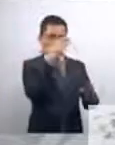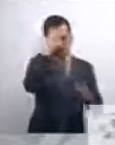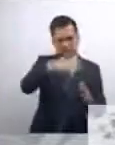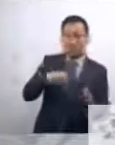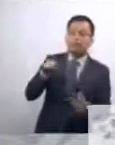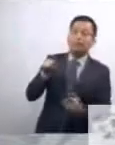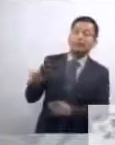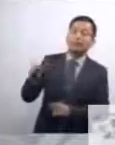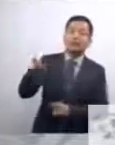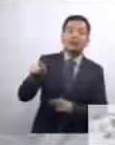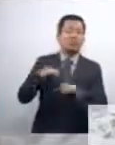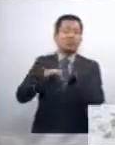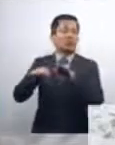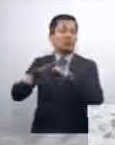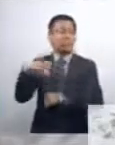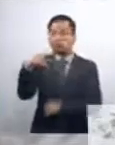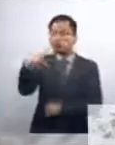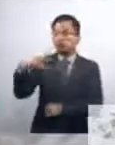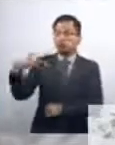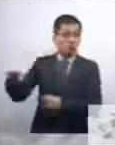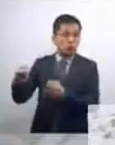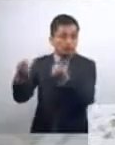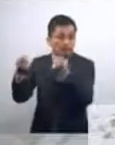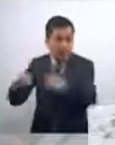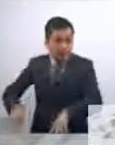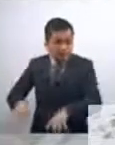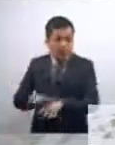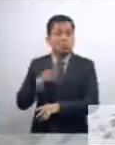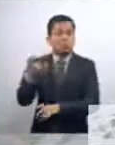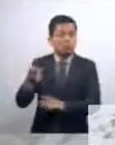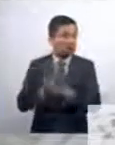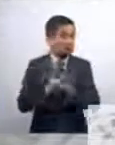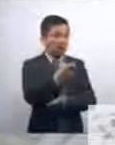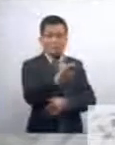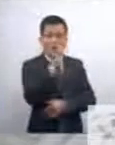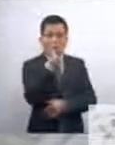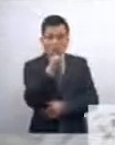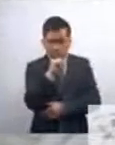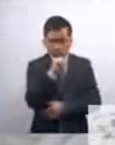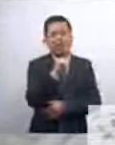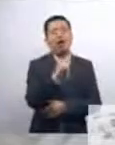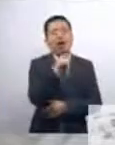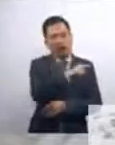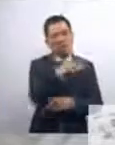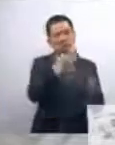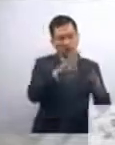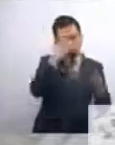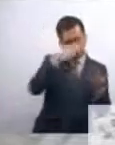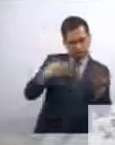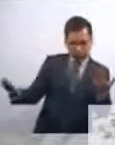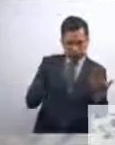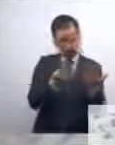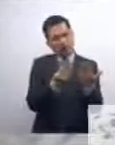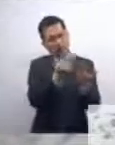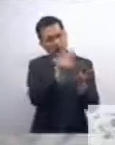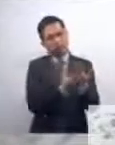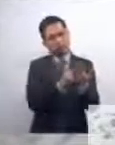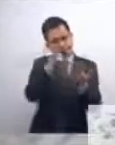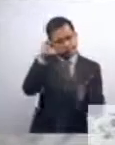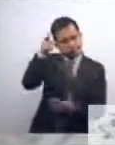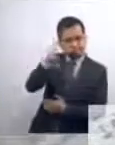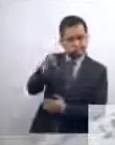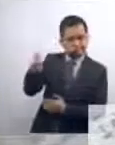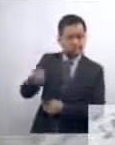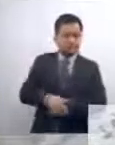el empleo y afectó su reporte crediticio solo es significativo cuando hay una condición persistente. La pérdida